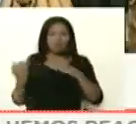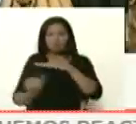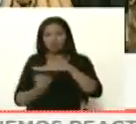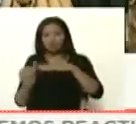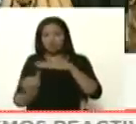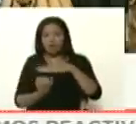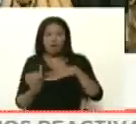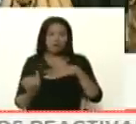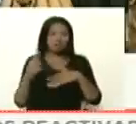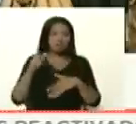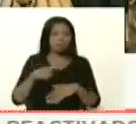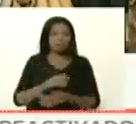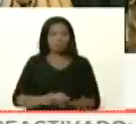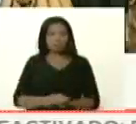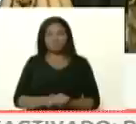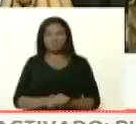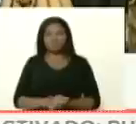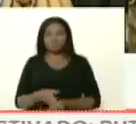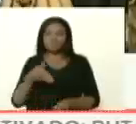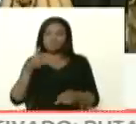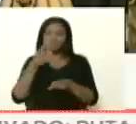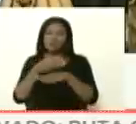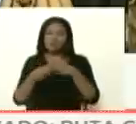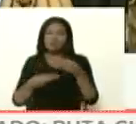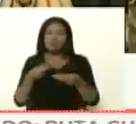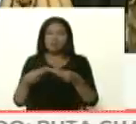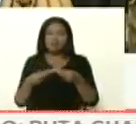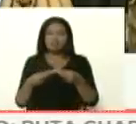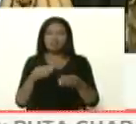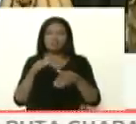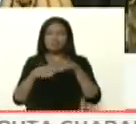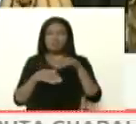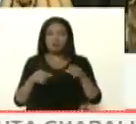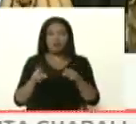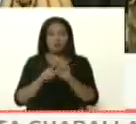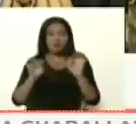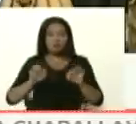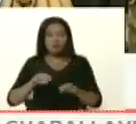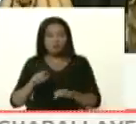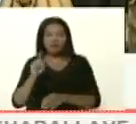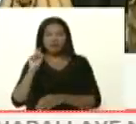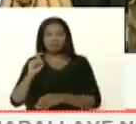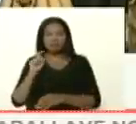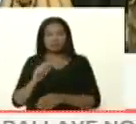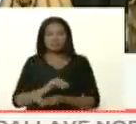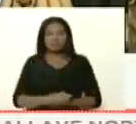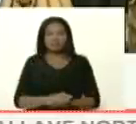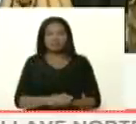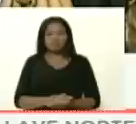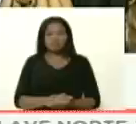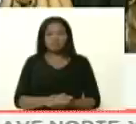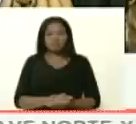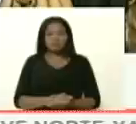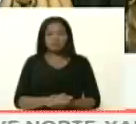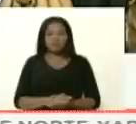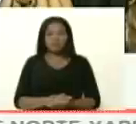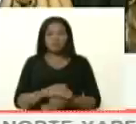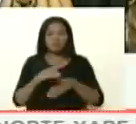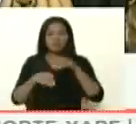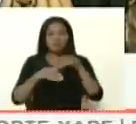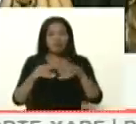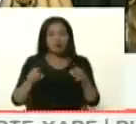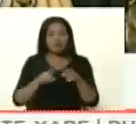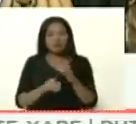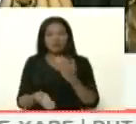institucionales, para proceder a dar un paso necesario, un paso